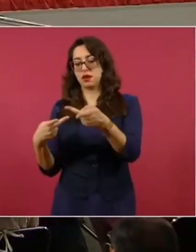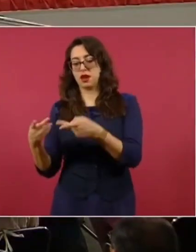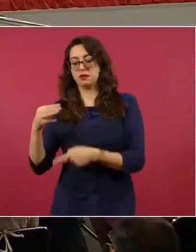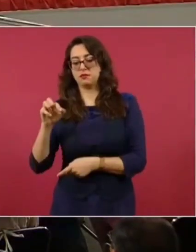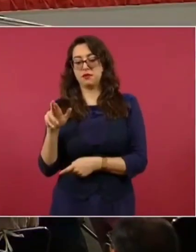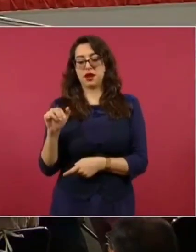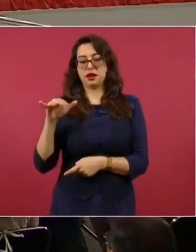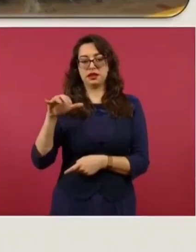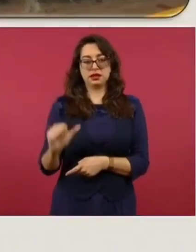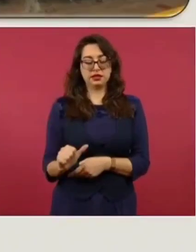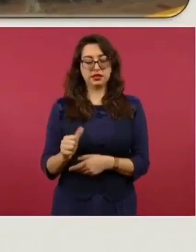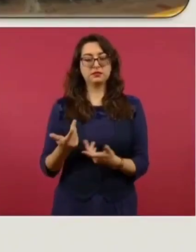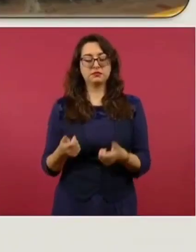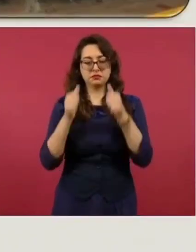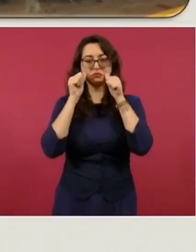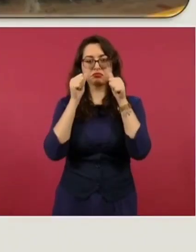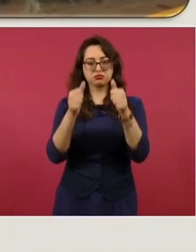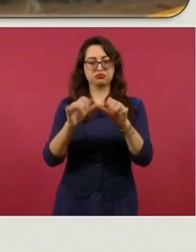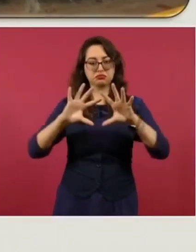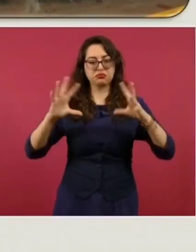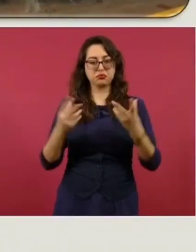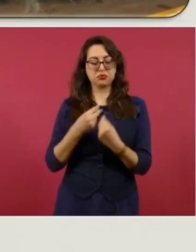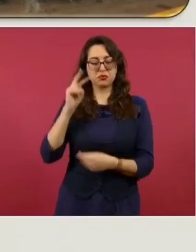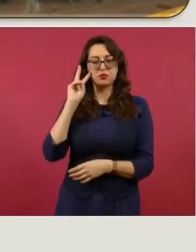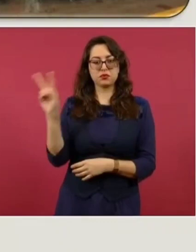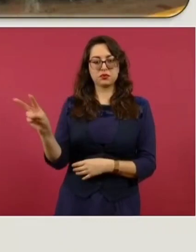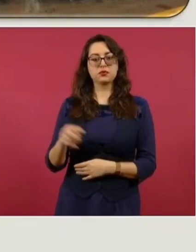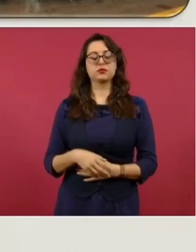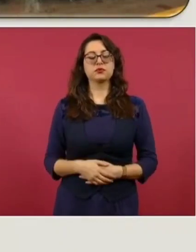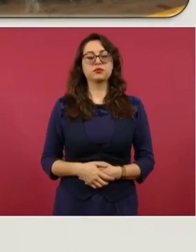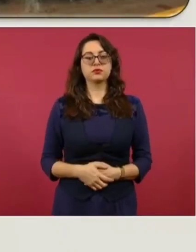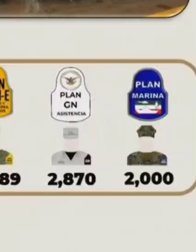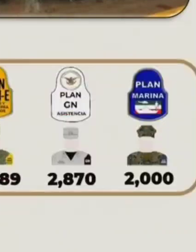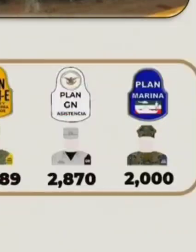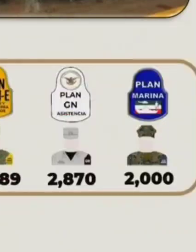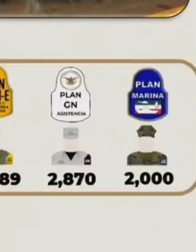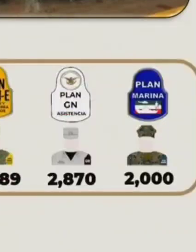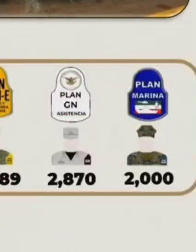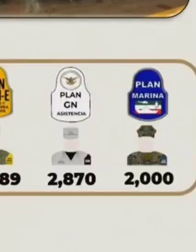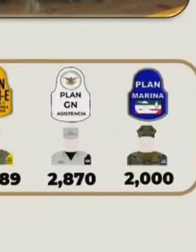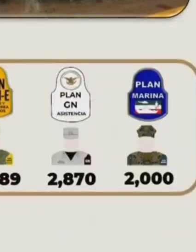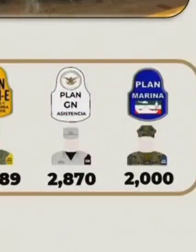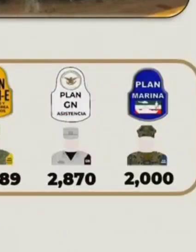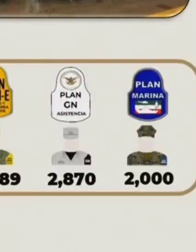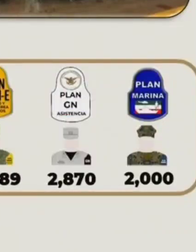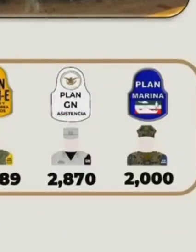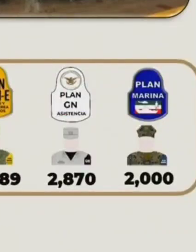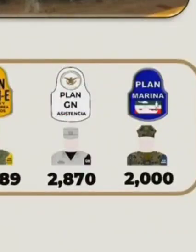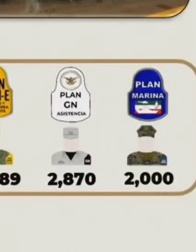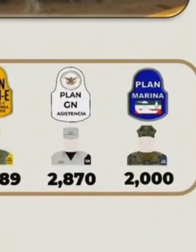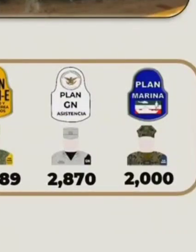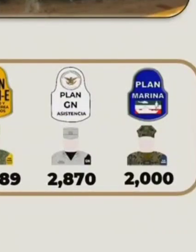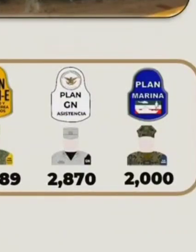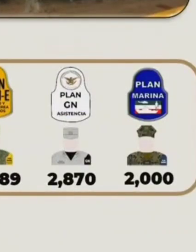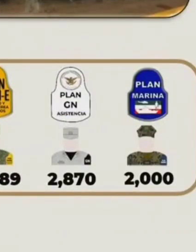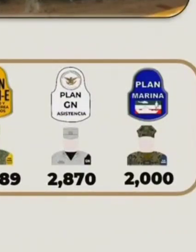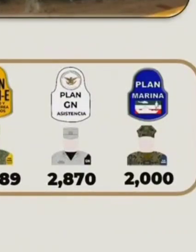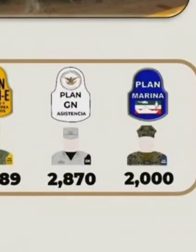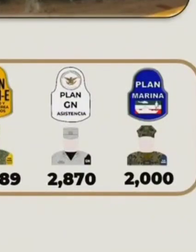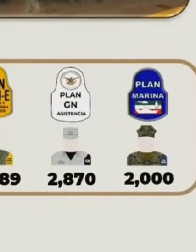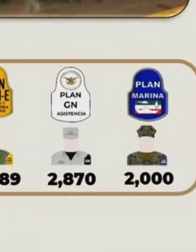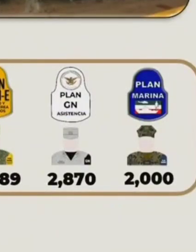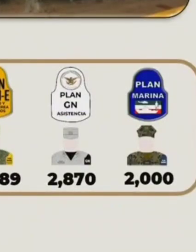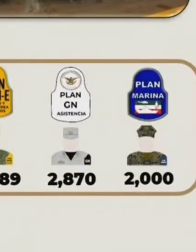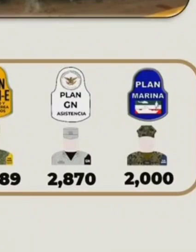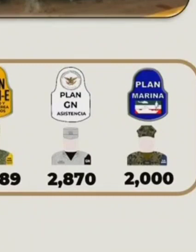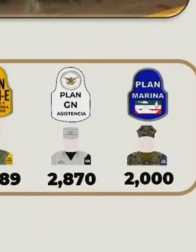novecientos elementos se participó en 25 incendios forestales tres actividades de apoyo a Confort en la